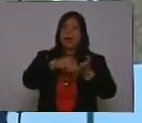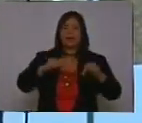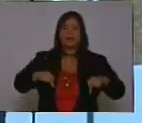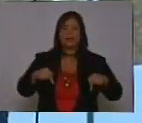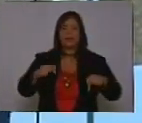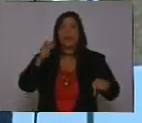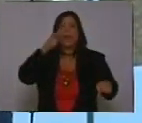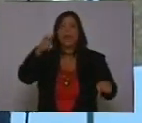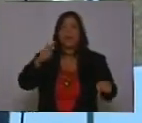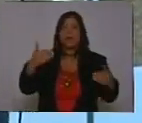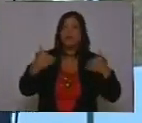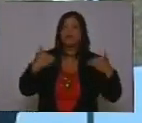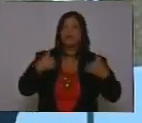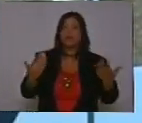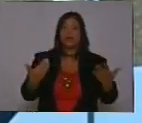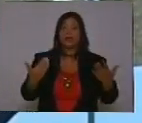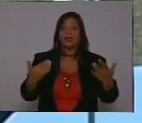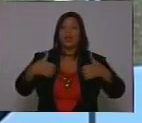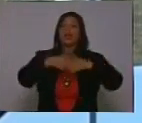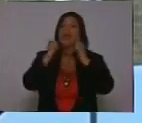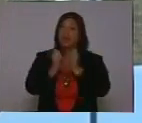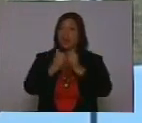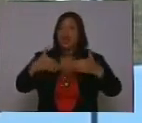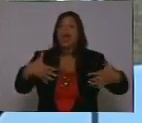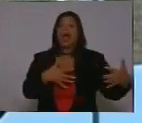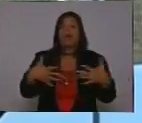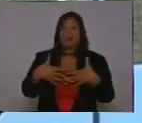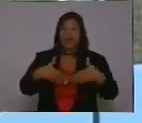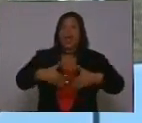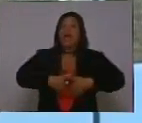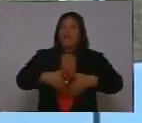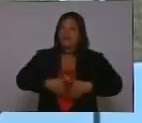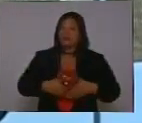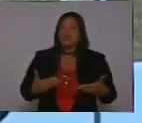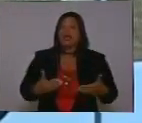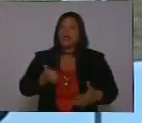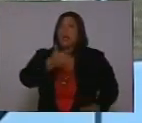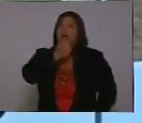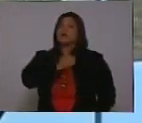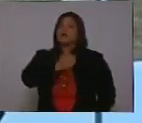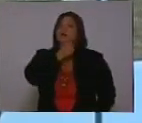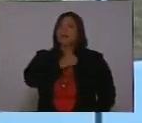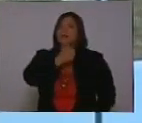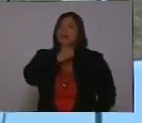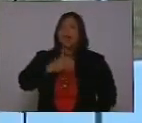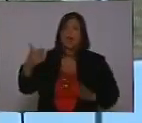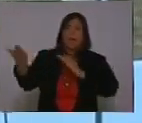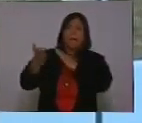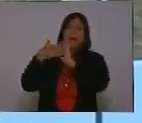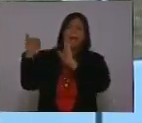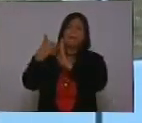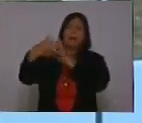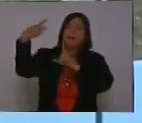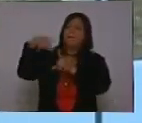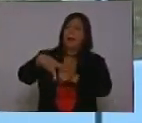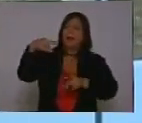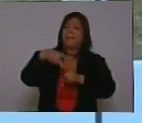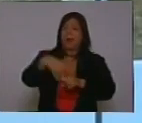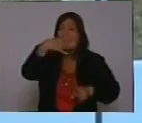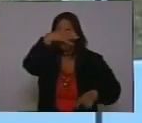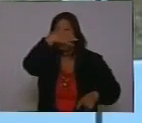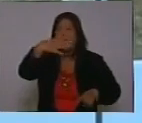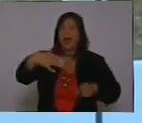un pueblo que ha luchado, un pueblo que ha resistido contra todo el tema del